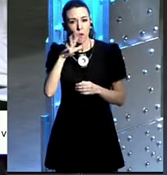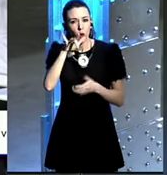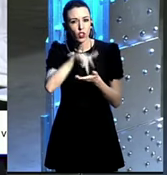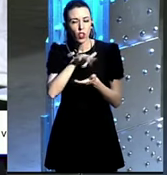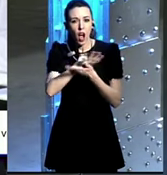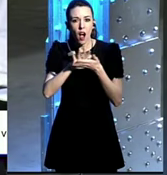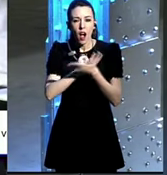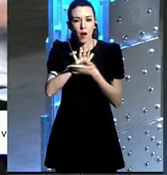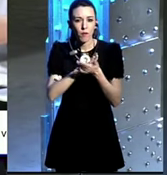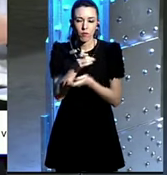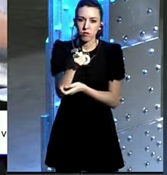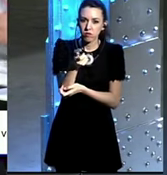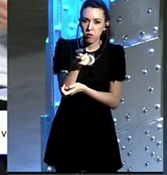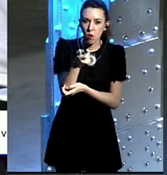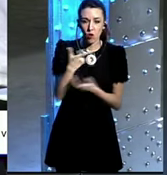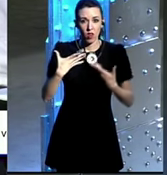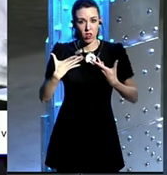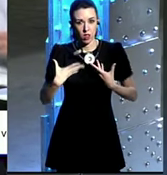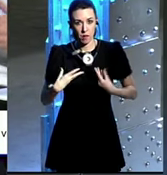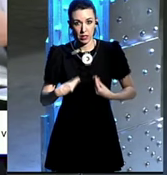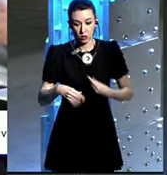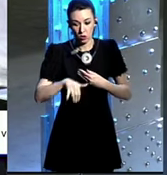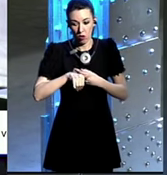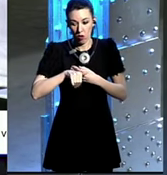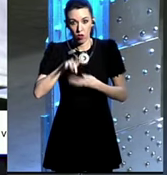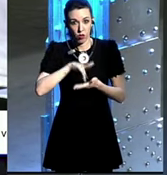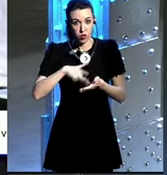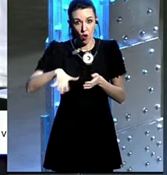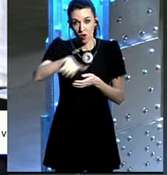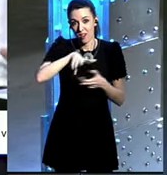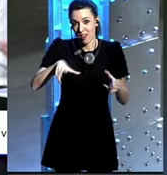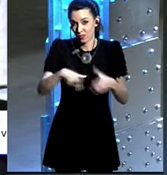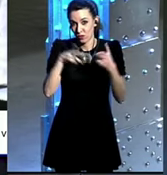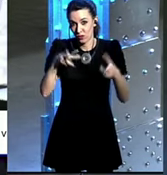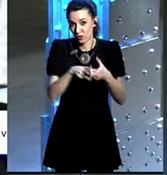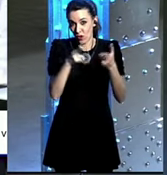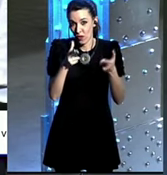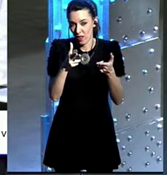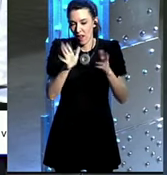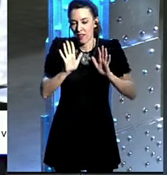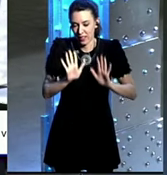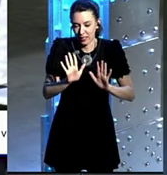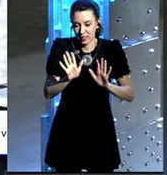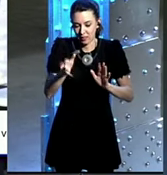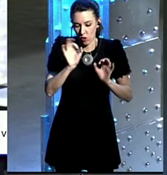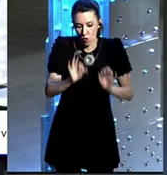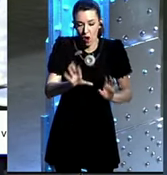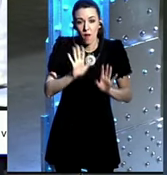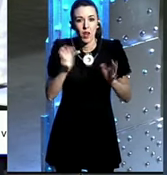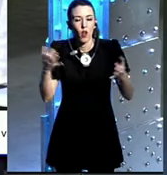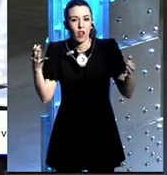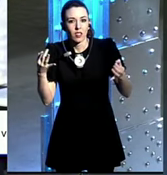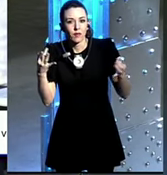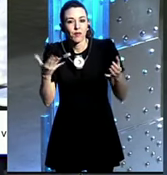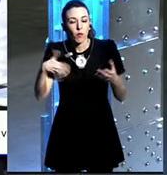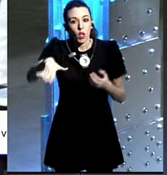hemos hablado ahora un poco de esa depresión más próxima a la que nos ocurre en estas sociedades, pero ¿qué ocurre